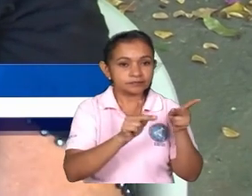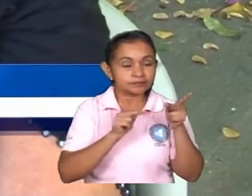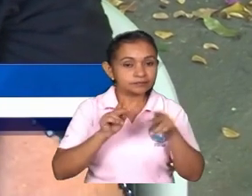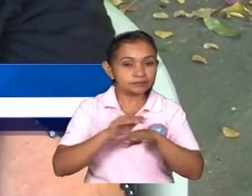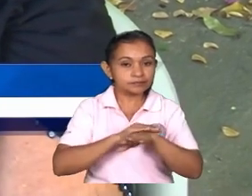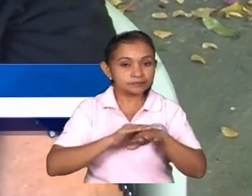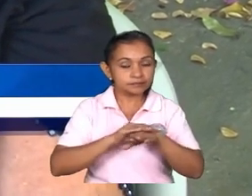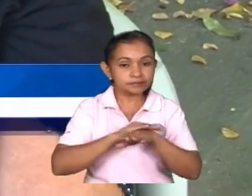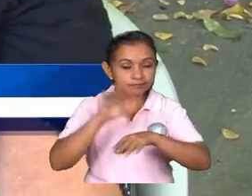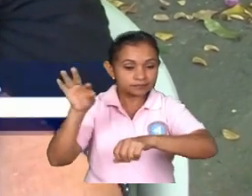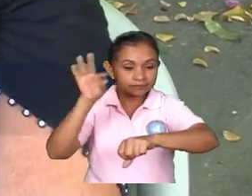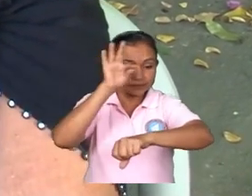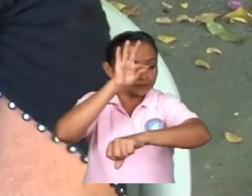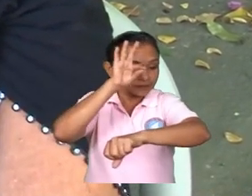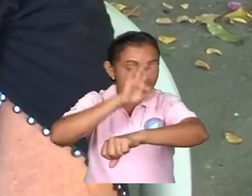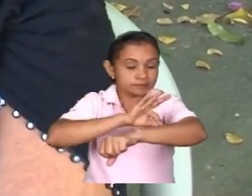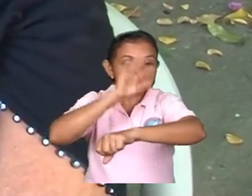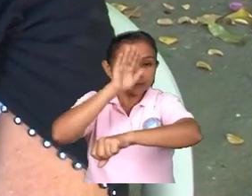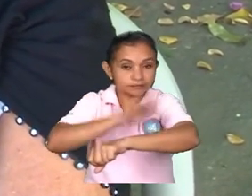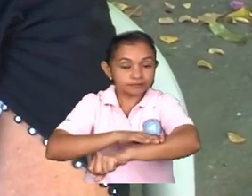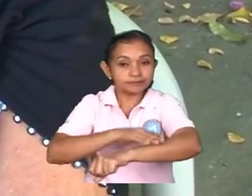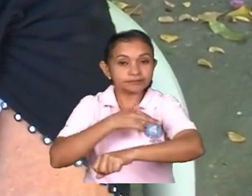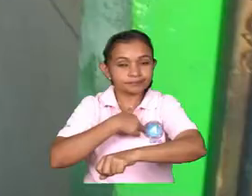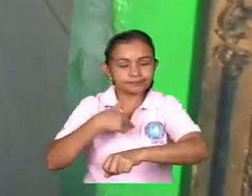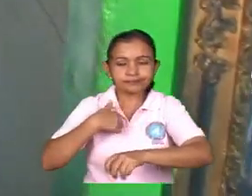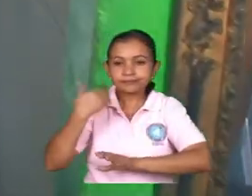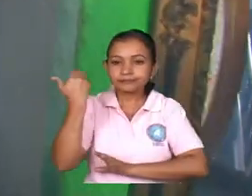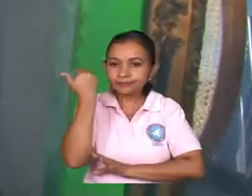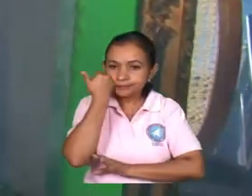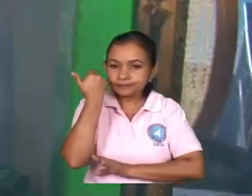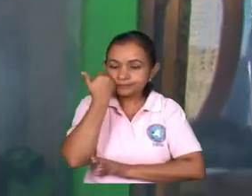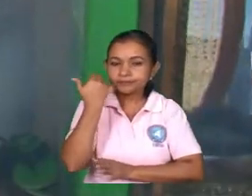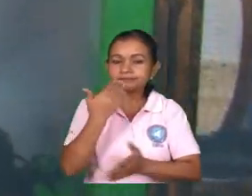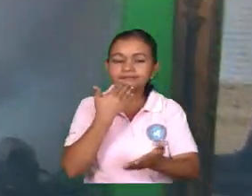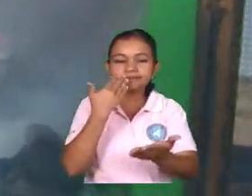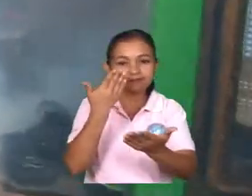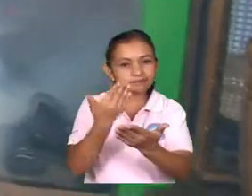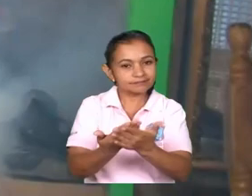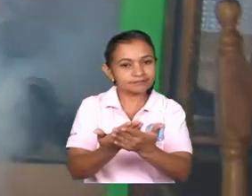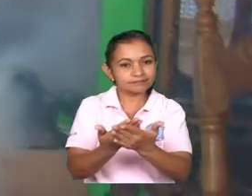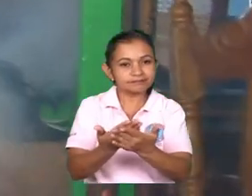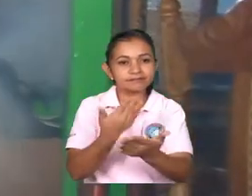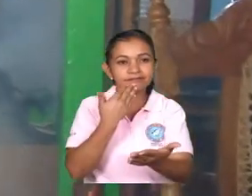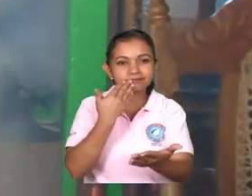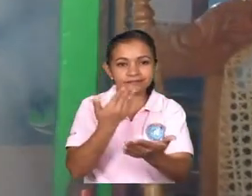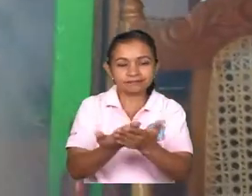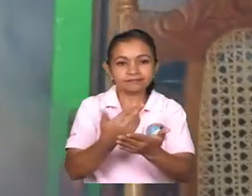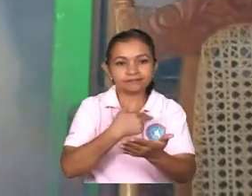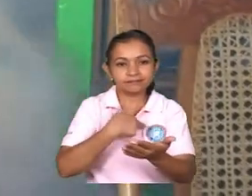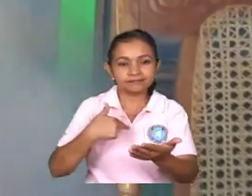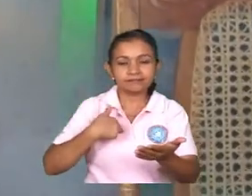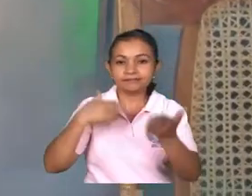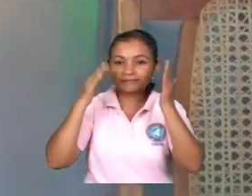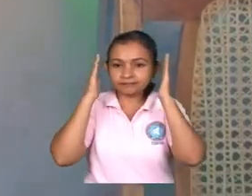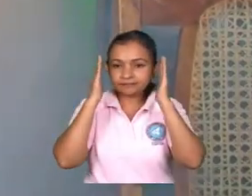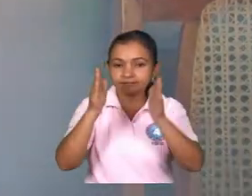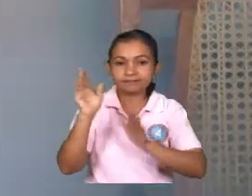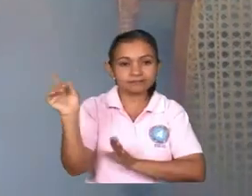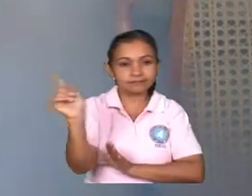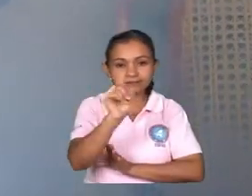que haya unos zancudos, entonces vamos a estar enfermos. Sí, agradece también, ¿verdad?, de que están atentos a que no